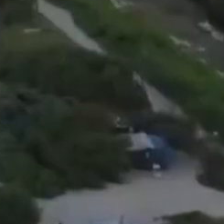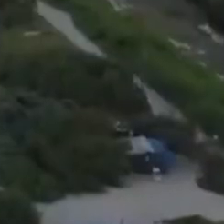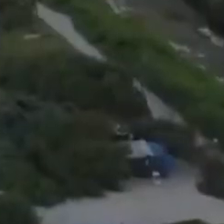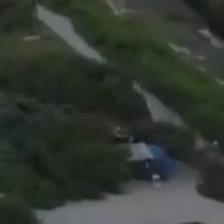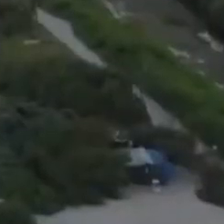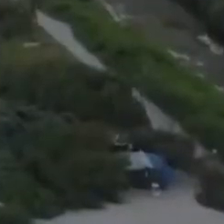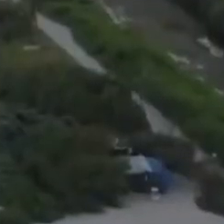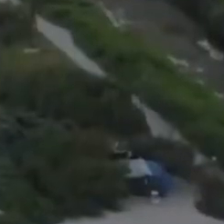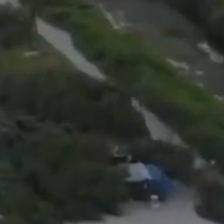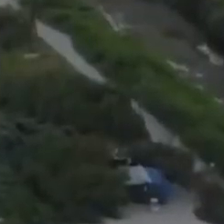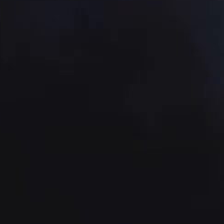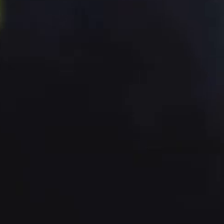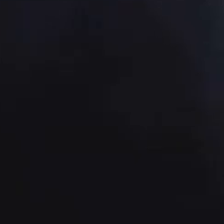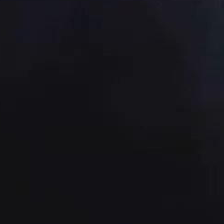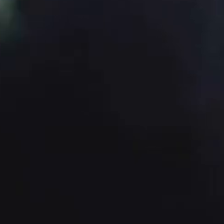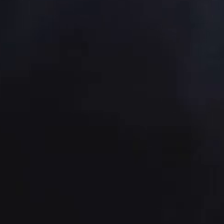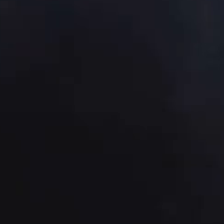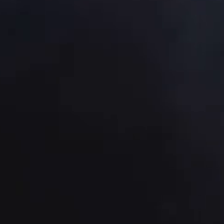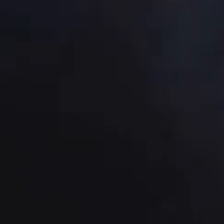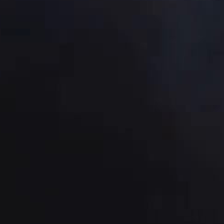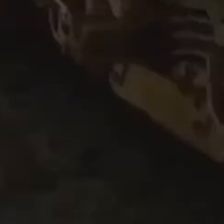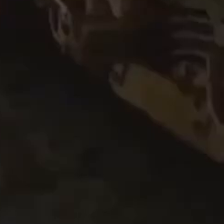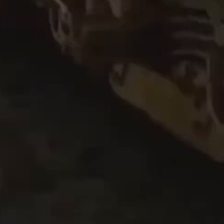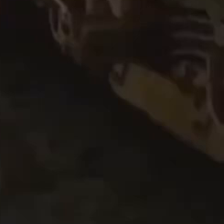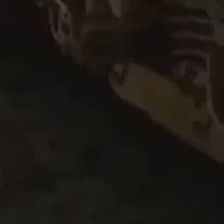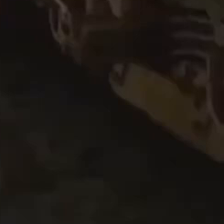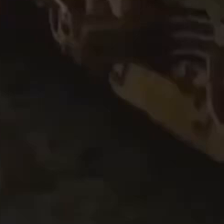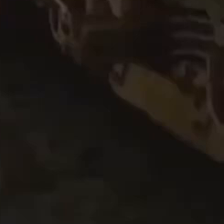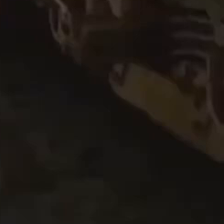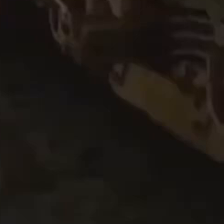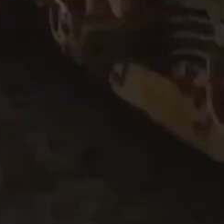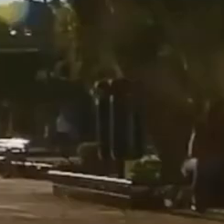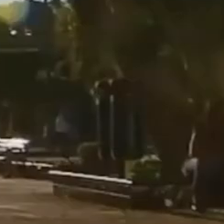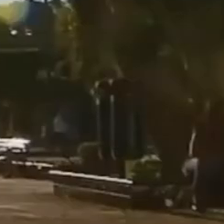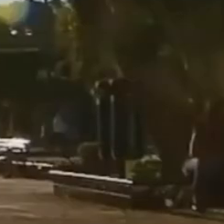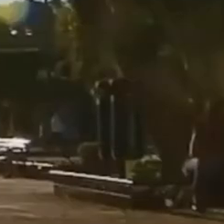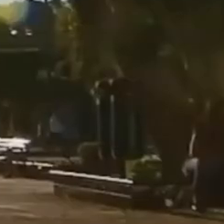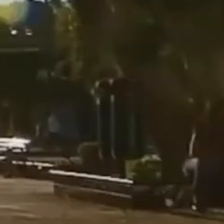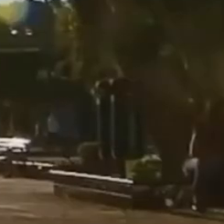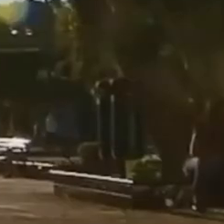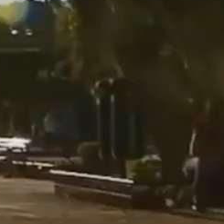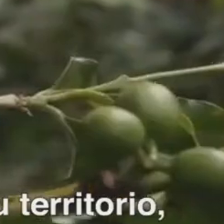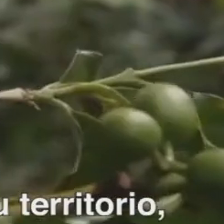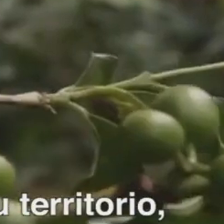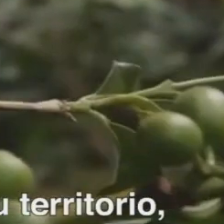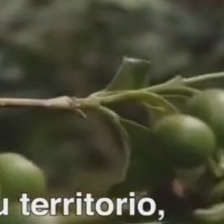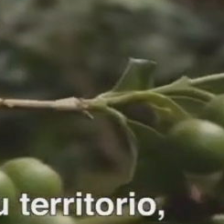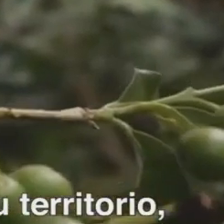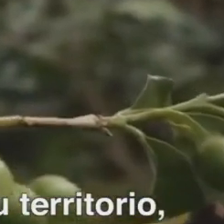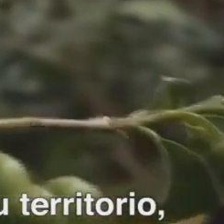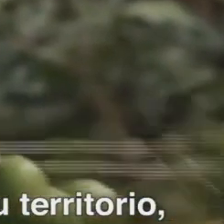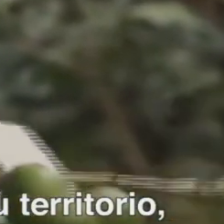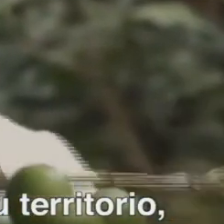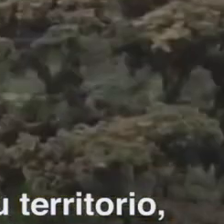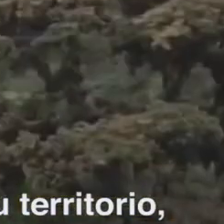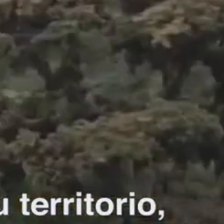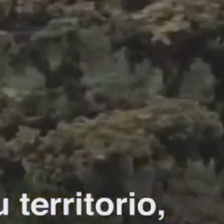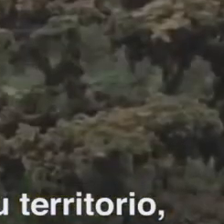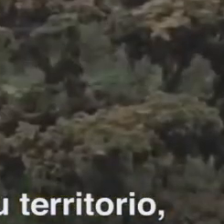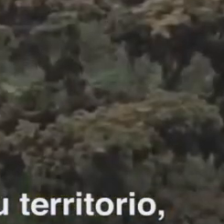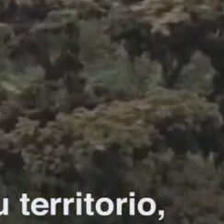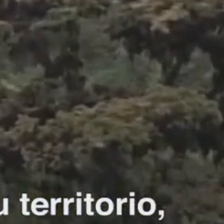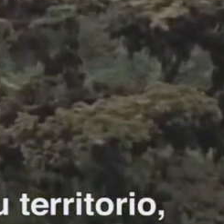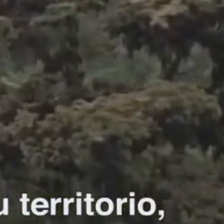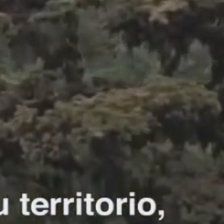El Tren Maya cuida, protege, conecta y acerca a las personas, promoviendo la apropiación local